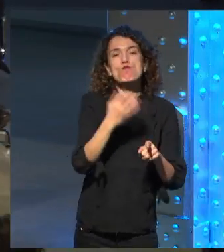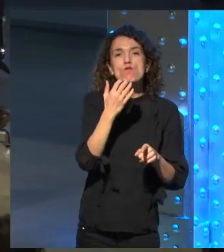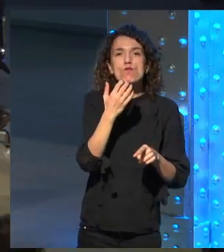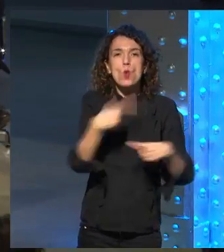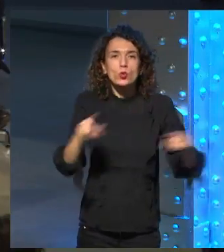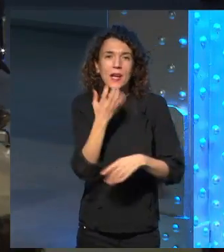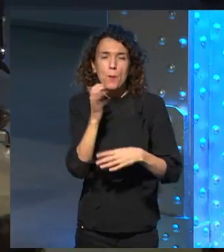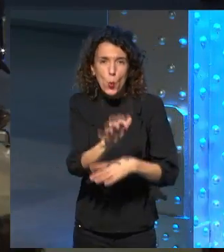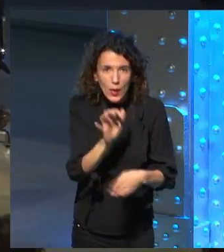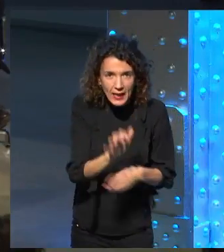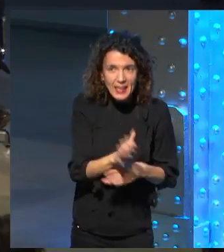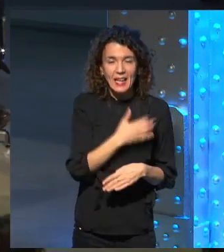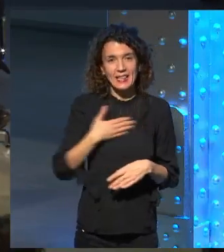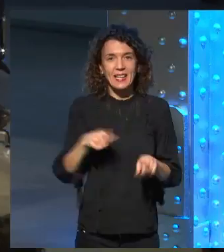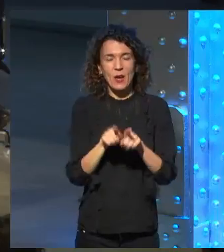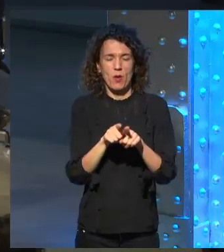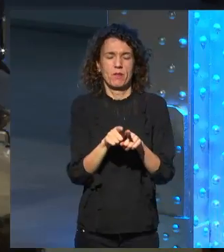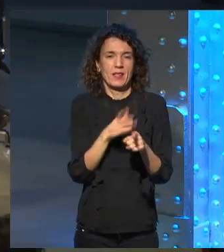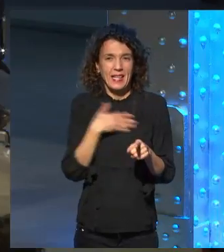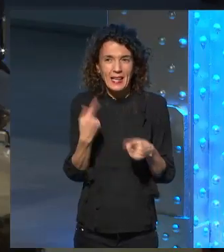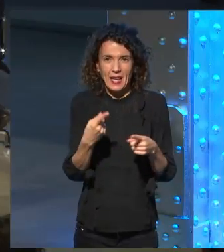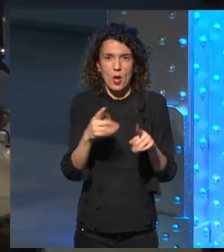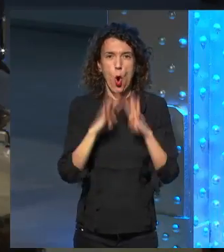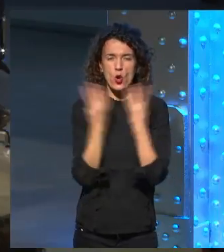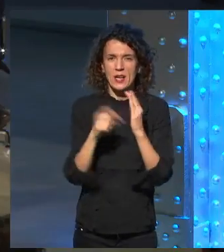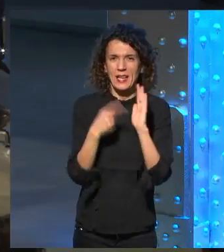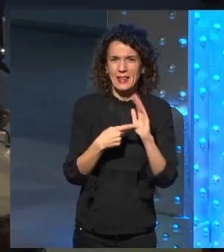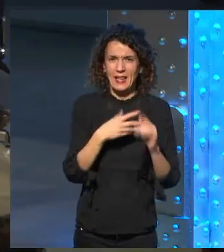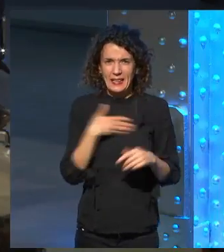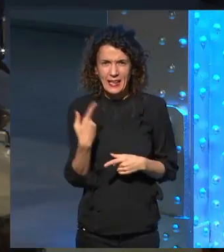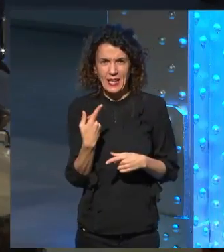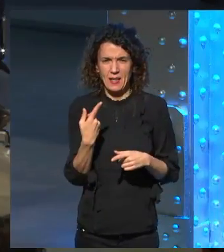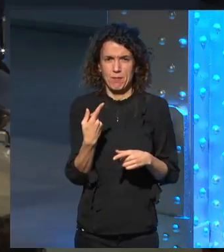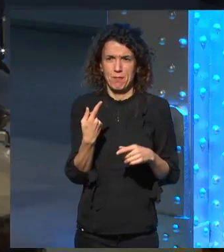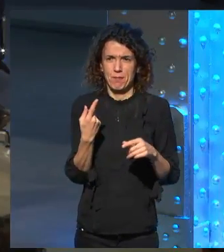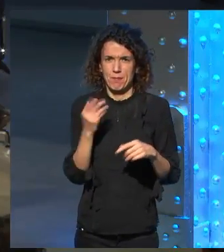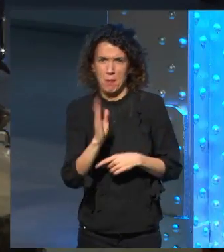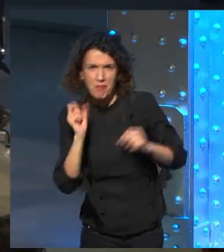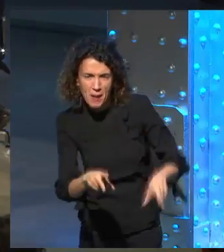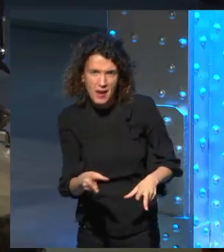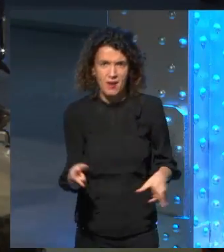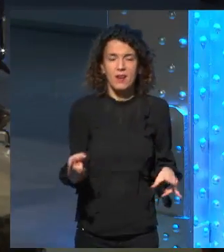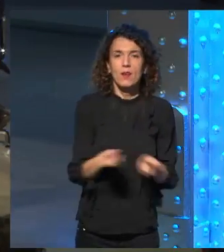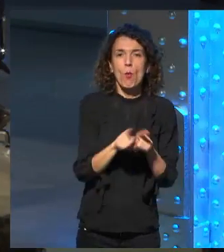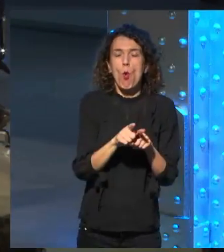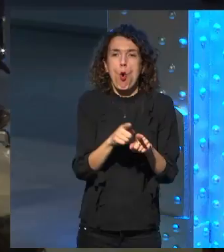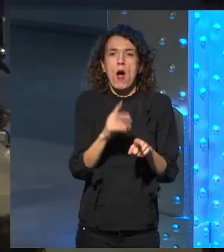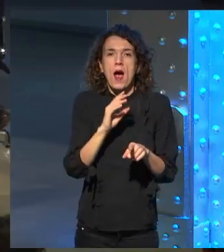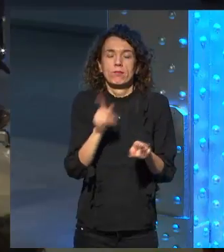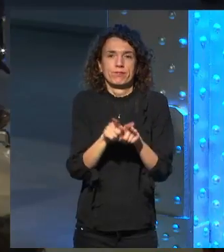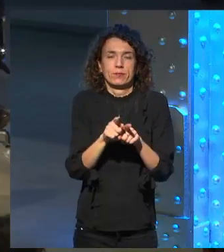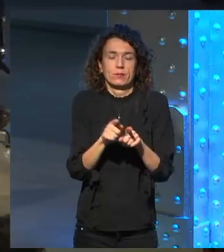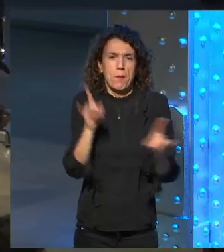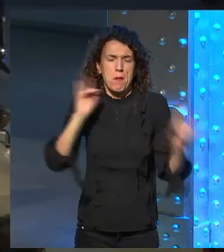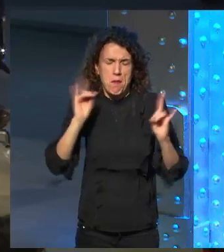burlesca, casi que quiere que suene mal la orquesta, que suene como pienso, es un elefante que entra en una cacharrería, y de